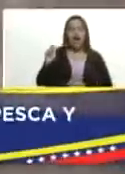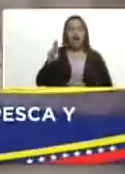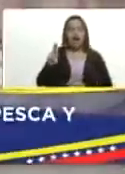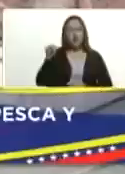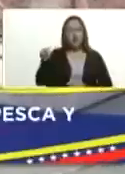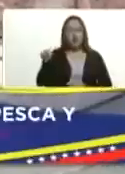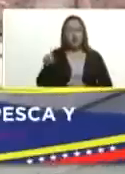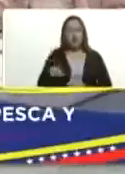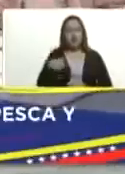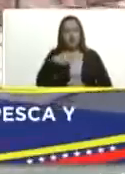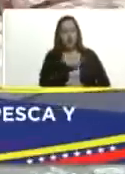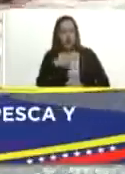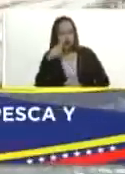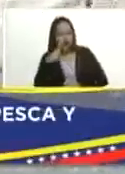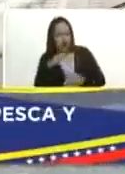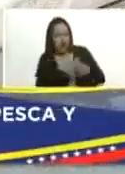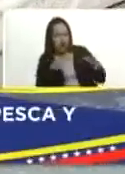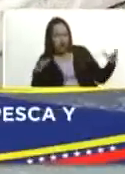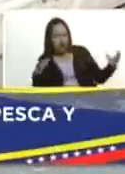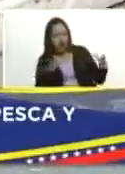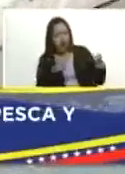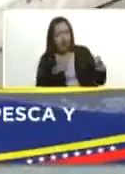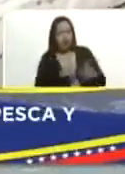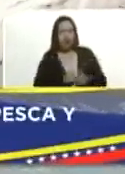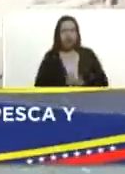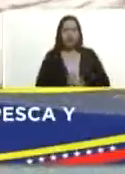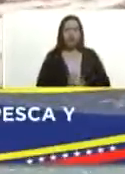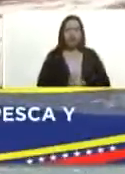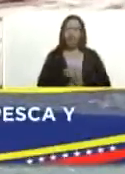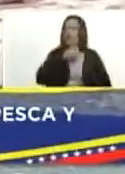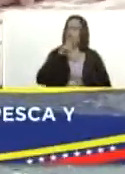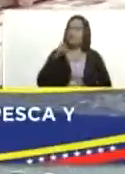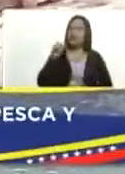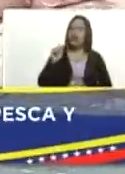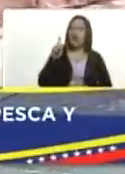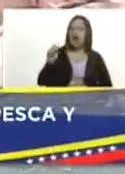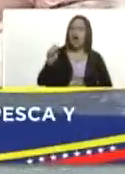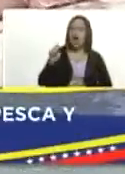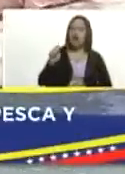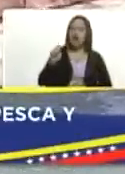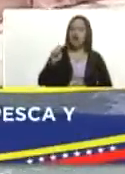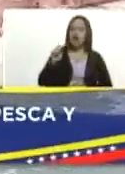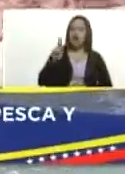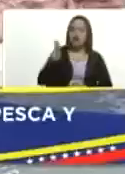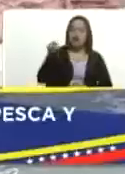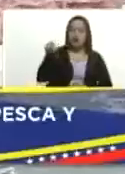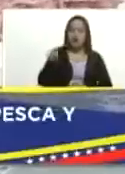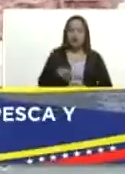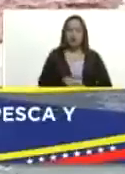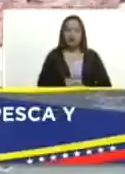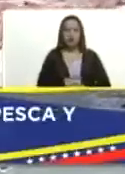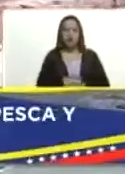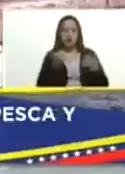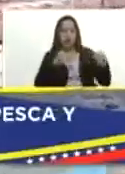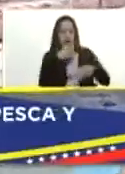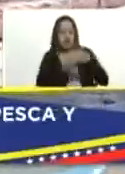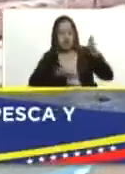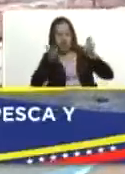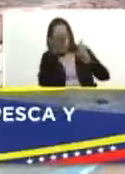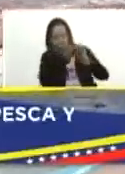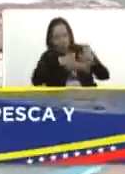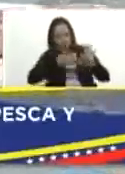ver esto. Vamos a ver cómo atún. Van atún, preparando. Atún. Aquí le están sacando los filetes al atún, ¿verdad? Sí.